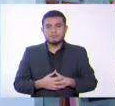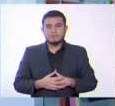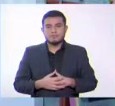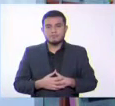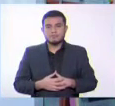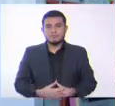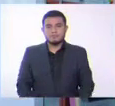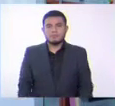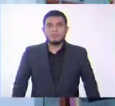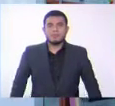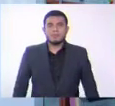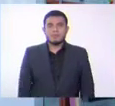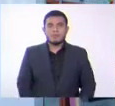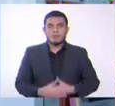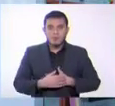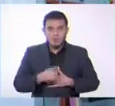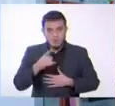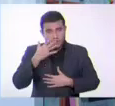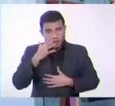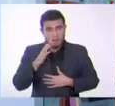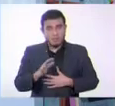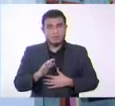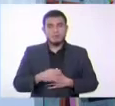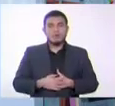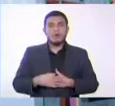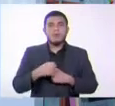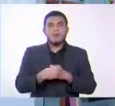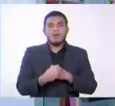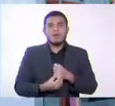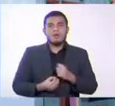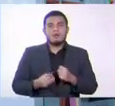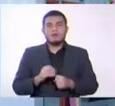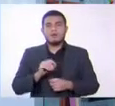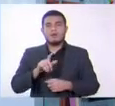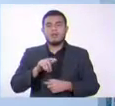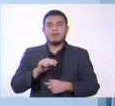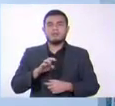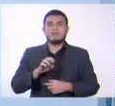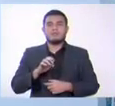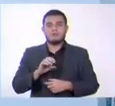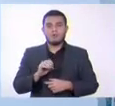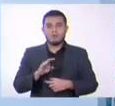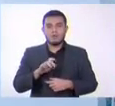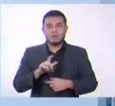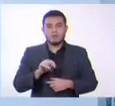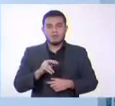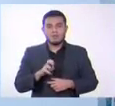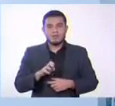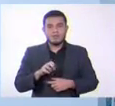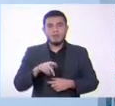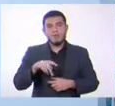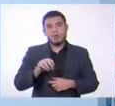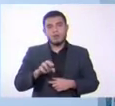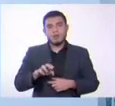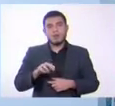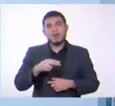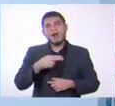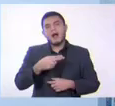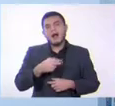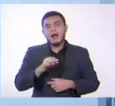Un ejemplo de una molécula con enlace covalente polar es el ácido